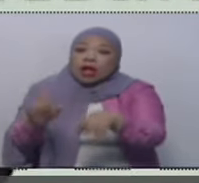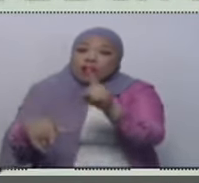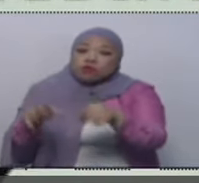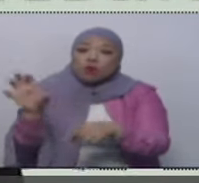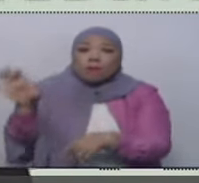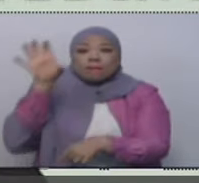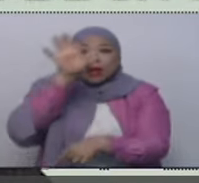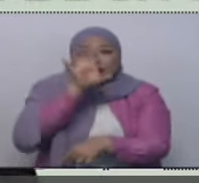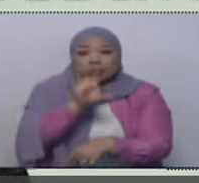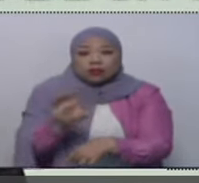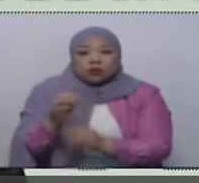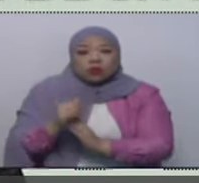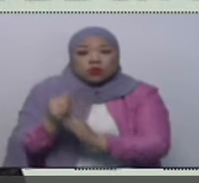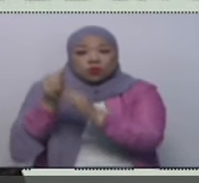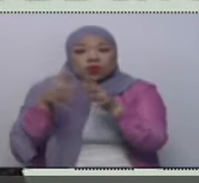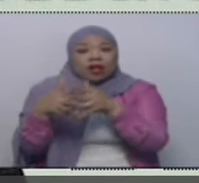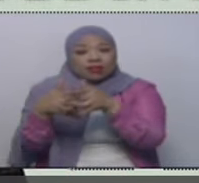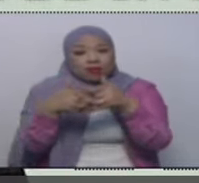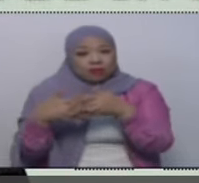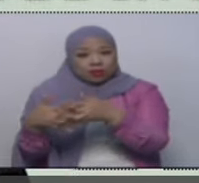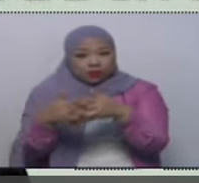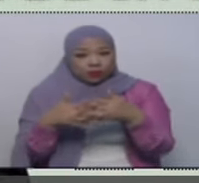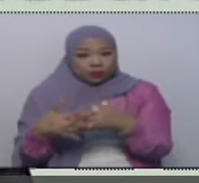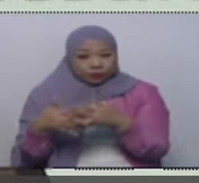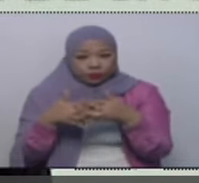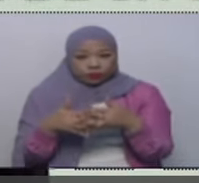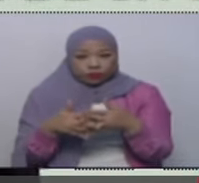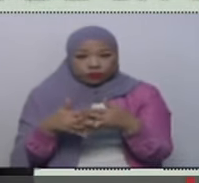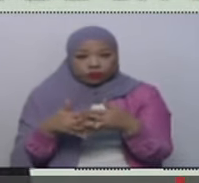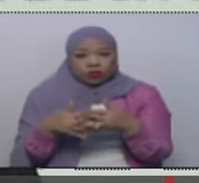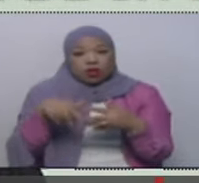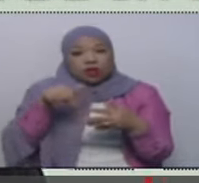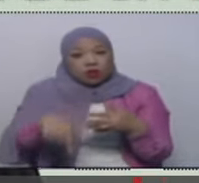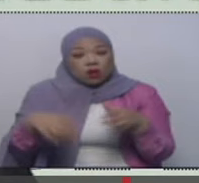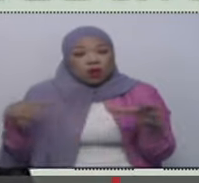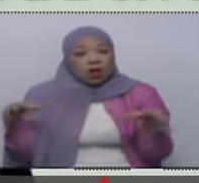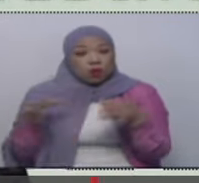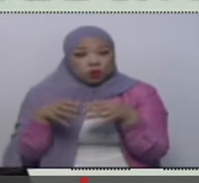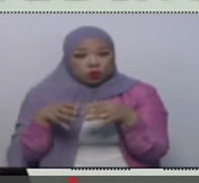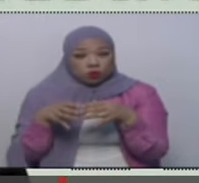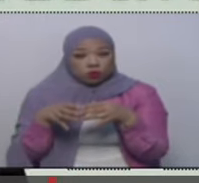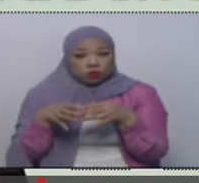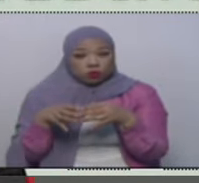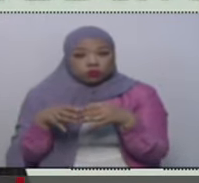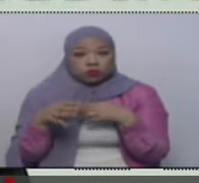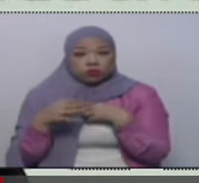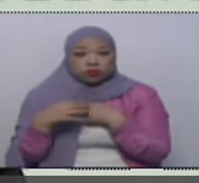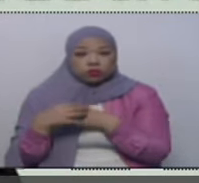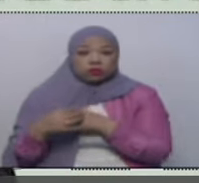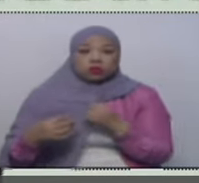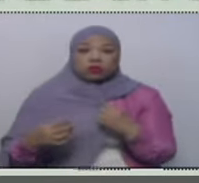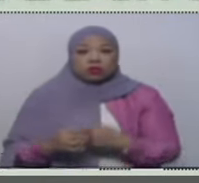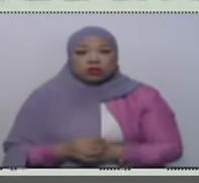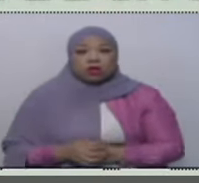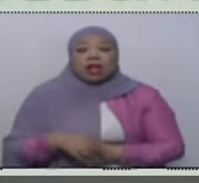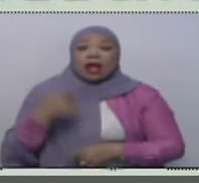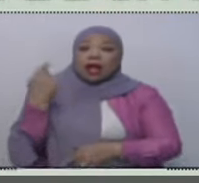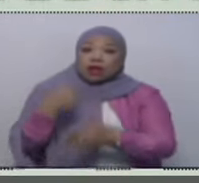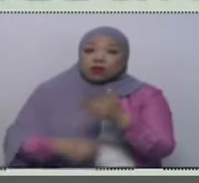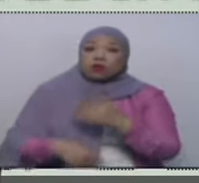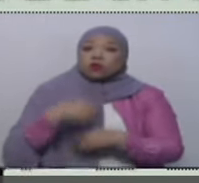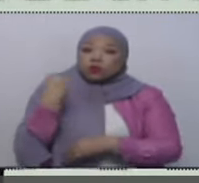países encabezado por Estados Unidos. En esa reunión, en lugar de condenar